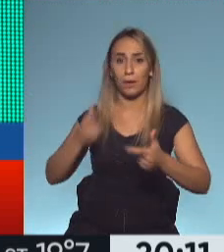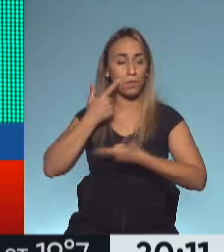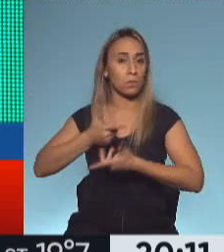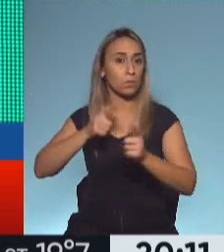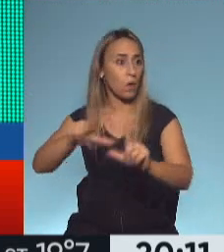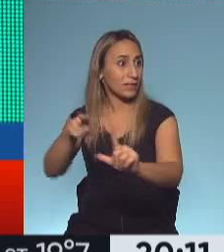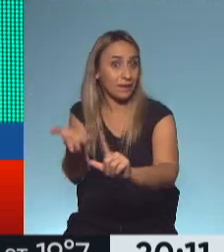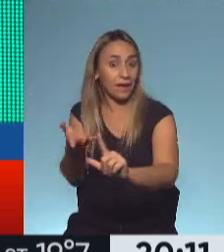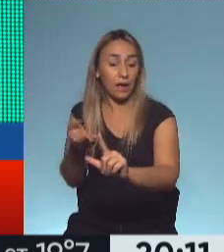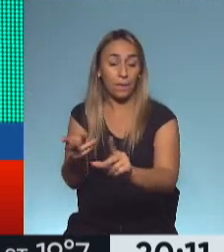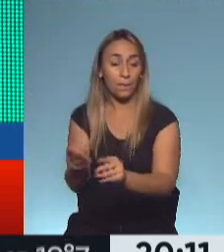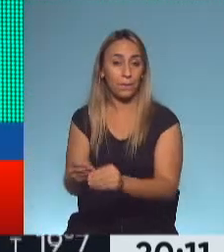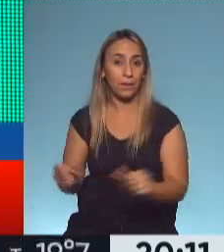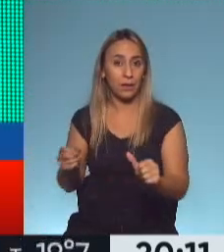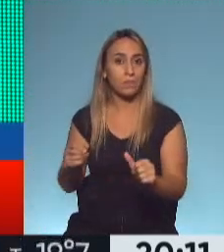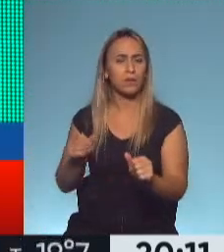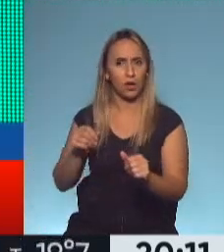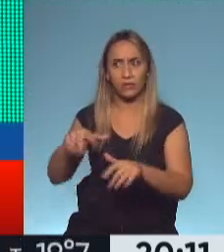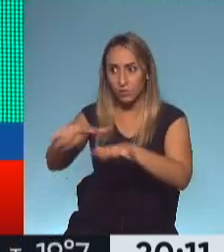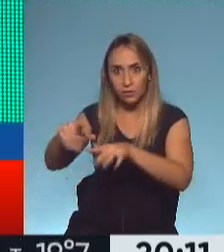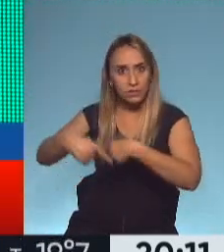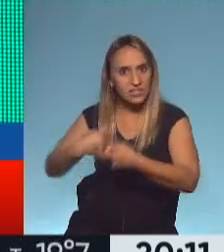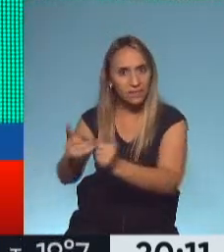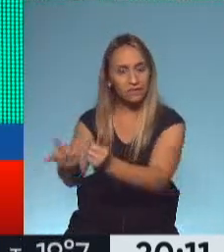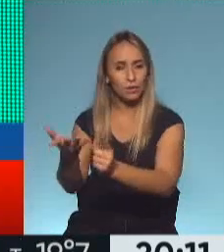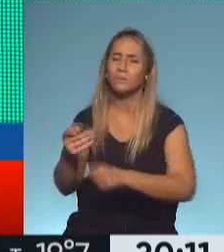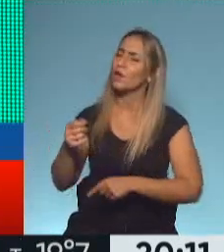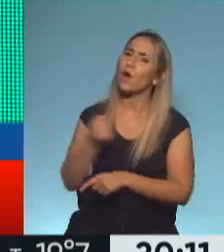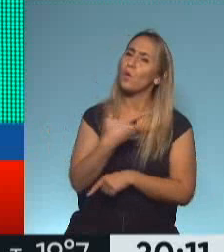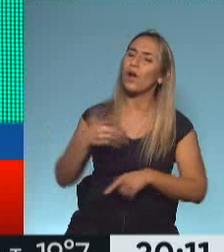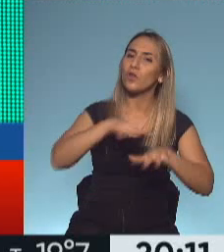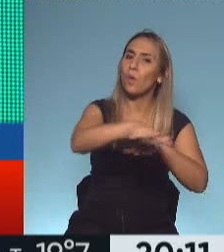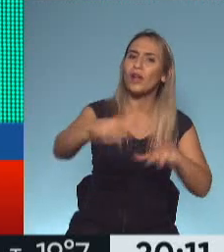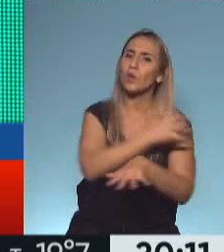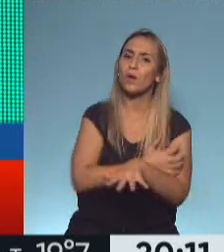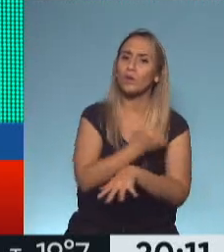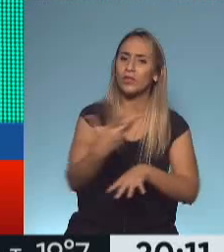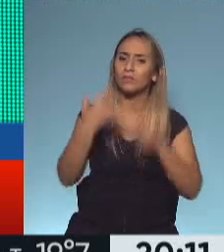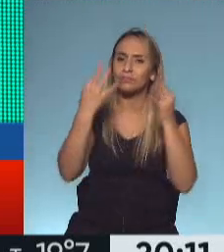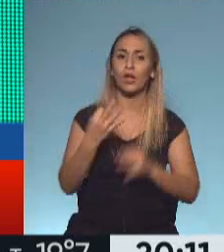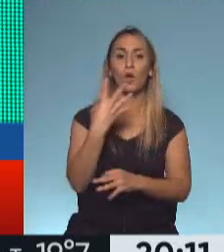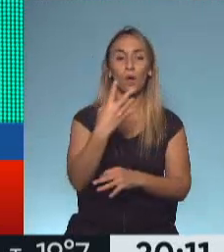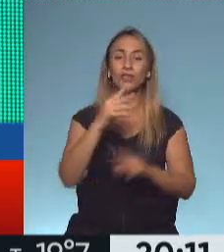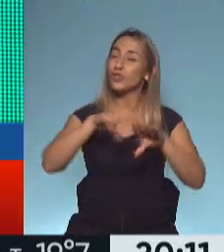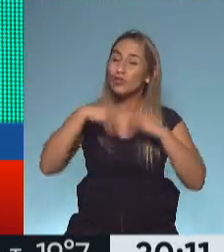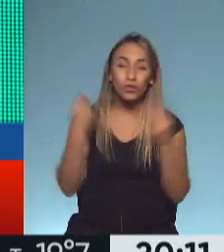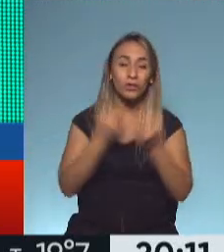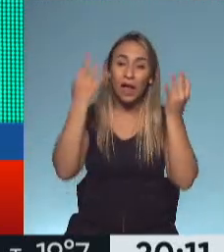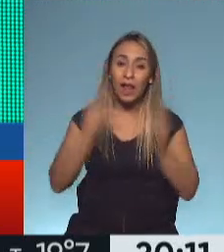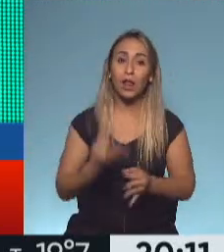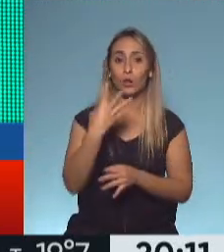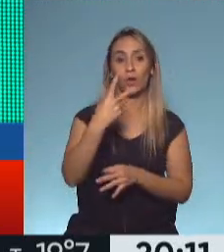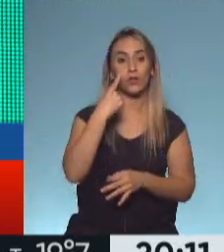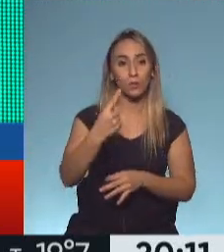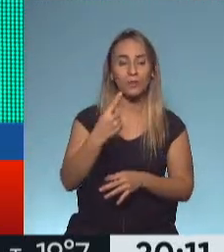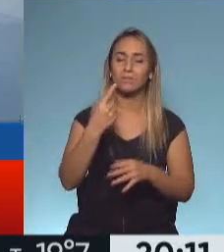La problemática en algunos casos se ha recrudecido. Usted dijo cuántos barrios populares se proyectan. 4.400. En total, este año vamos a